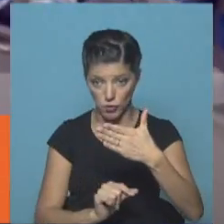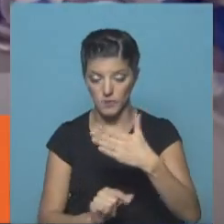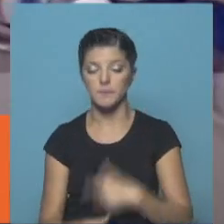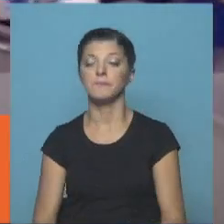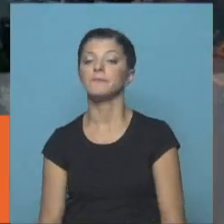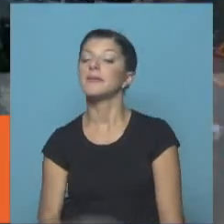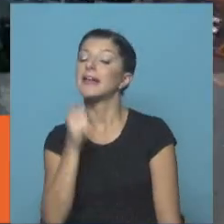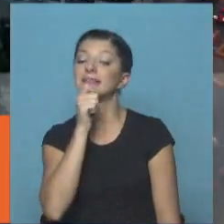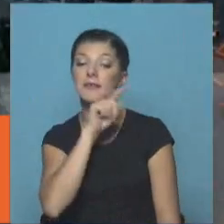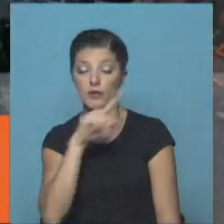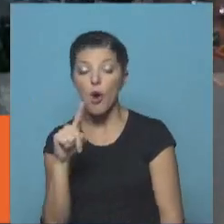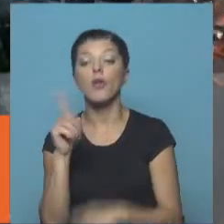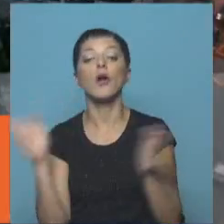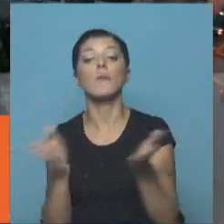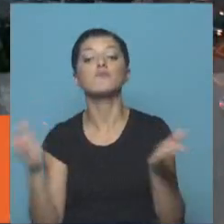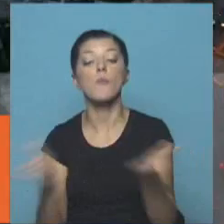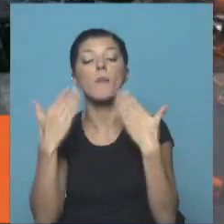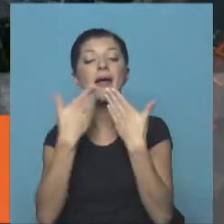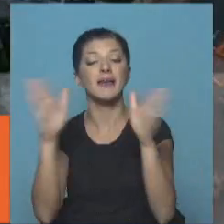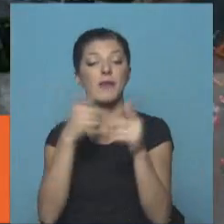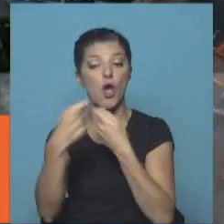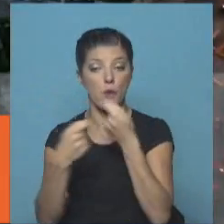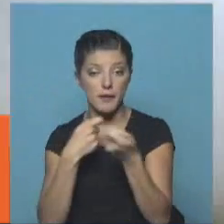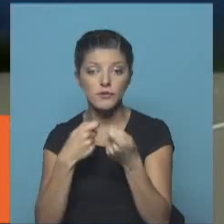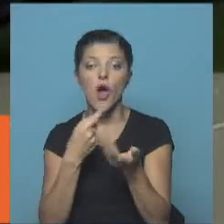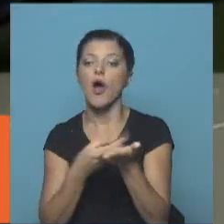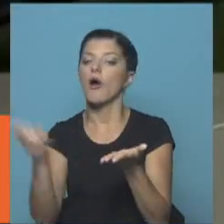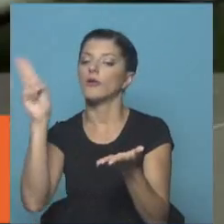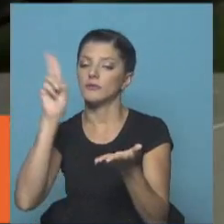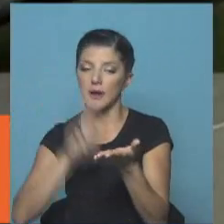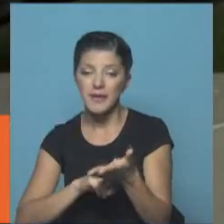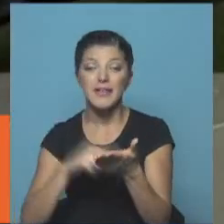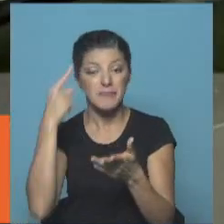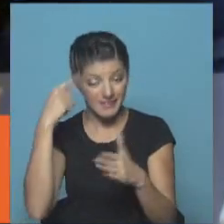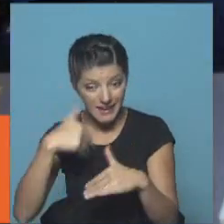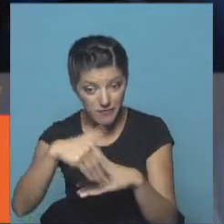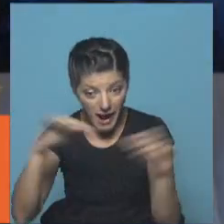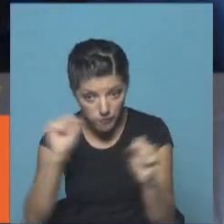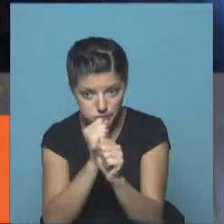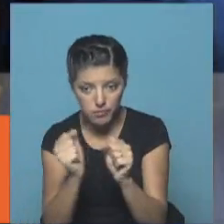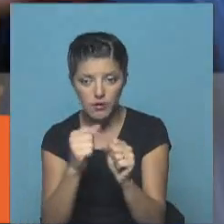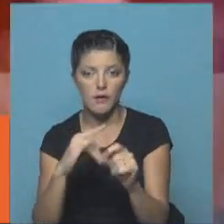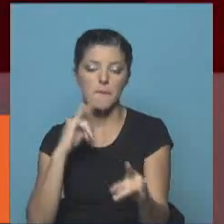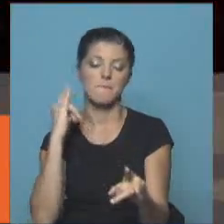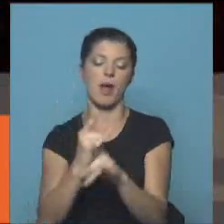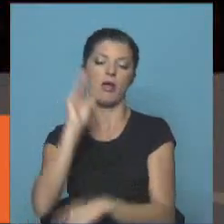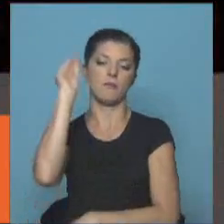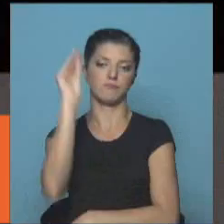contrario, los promotores del libre comercio pasarán otra vez de la ilusión al desencanto.